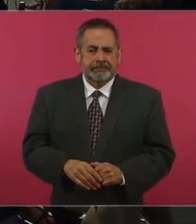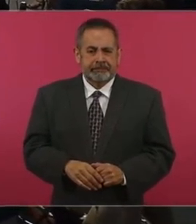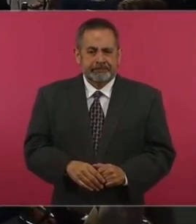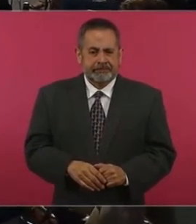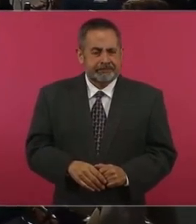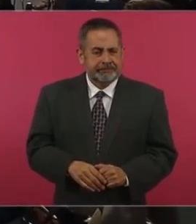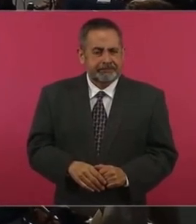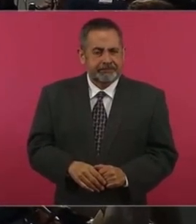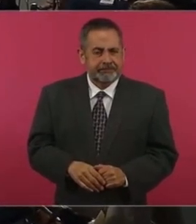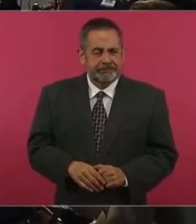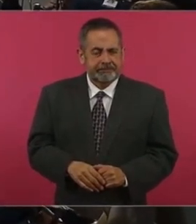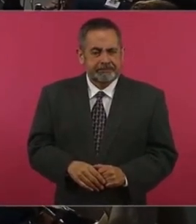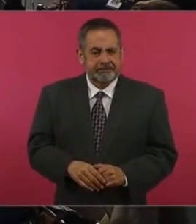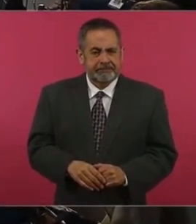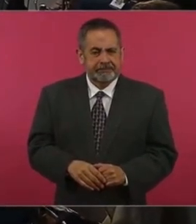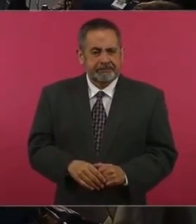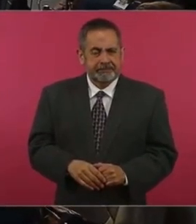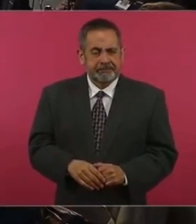con